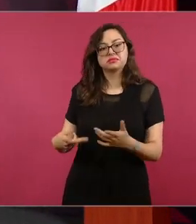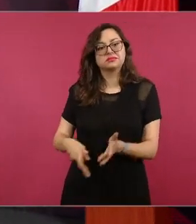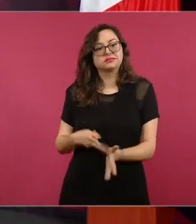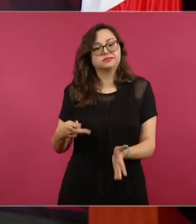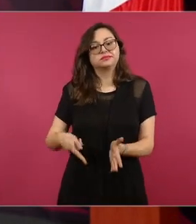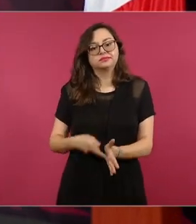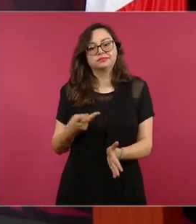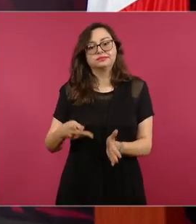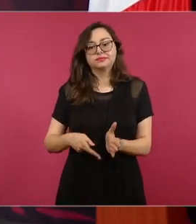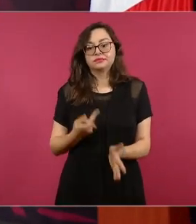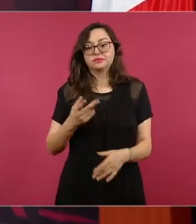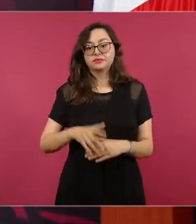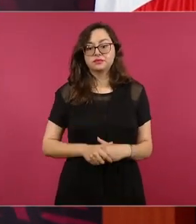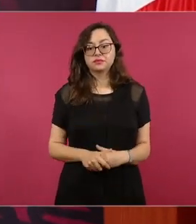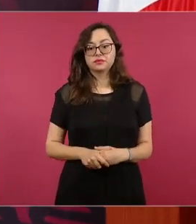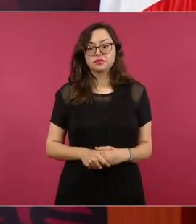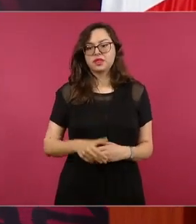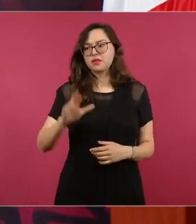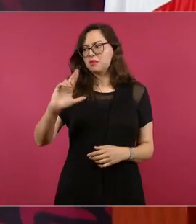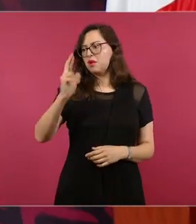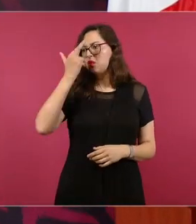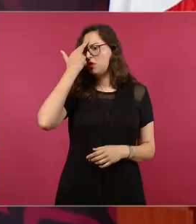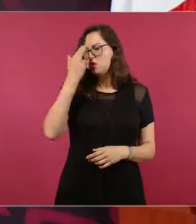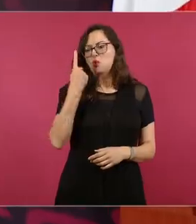no sé ya no me acuerdo